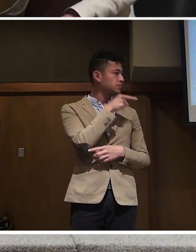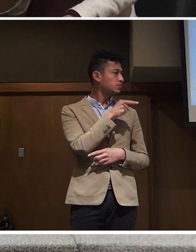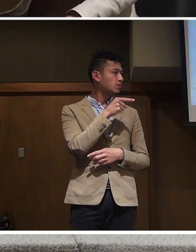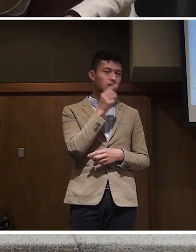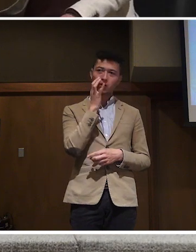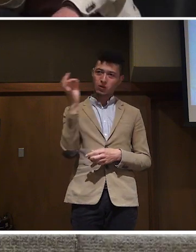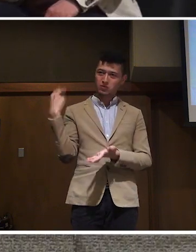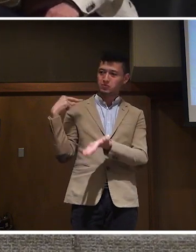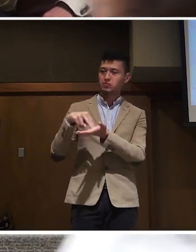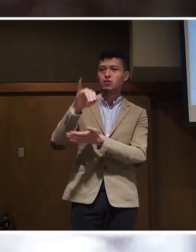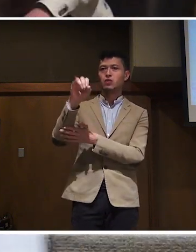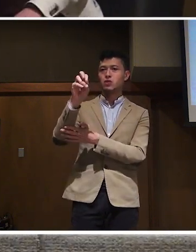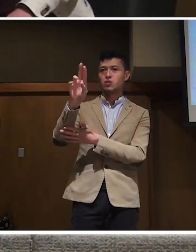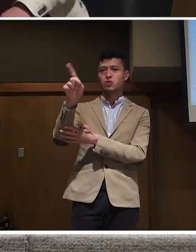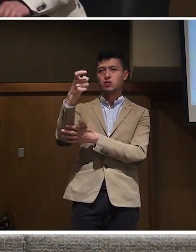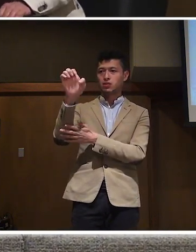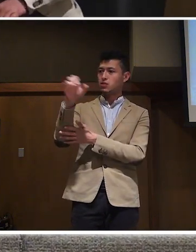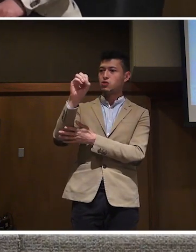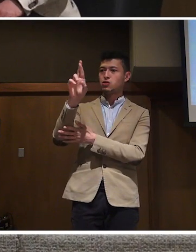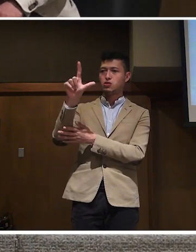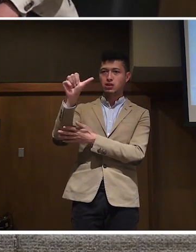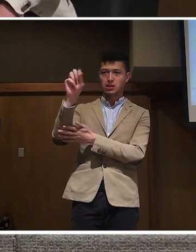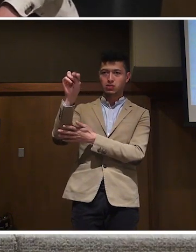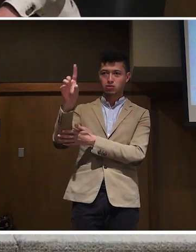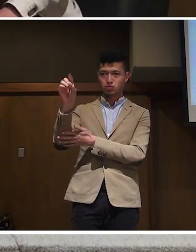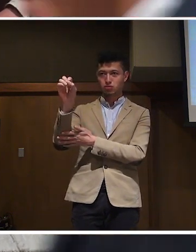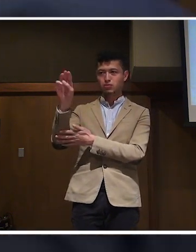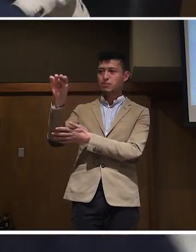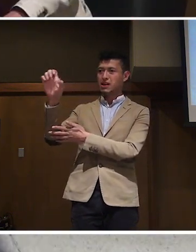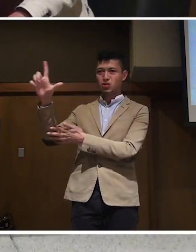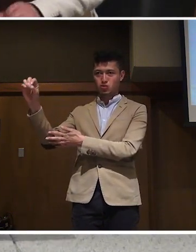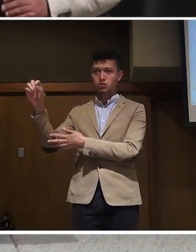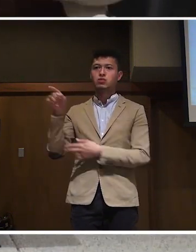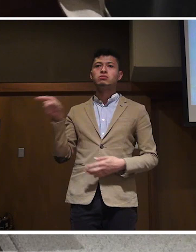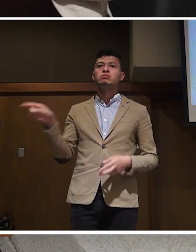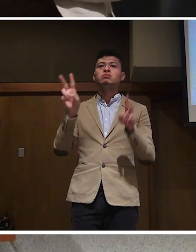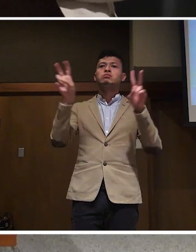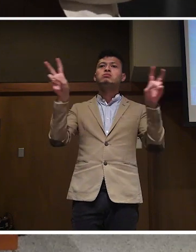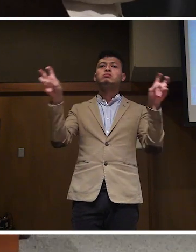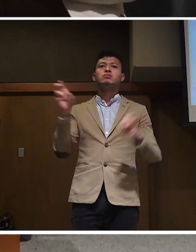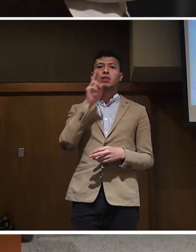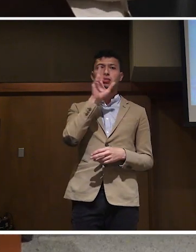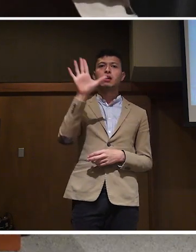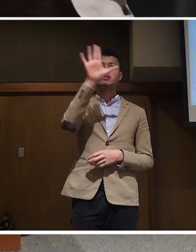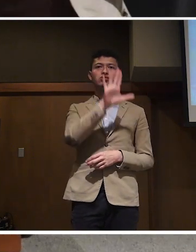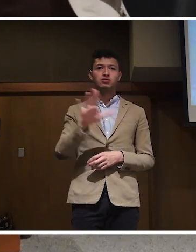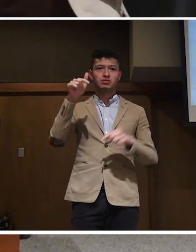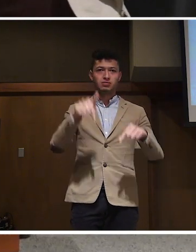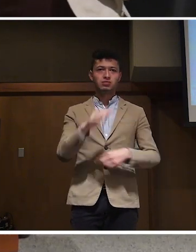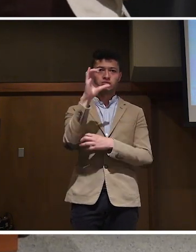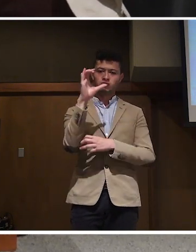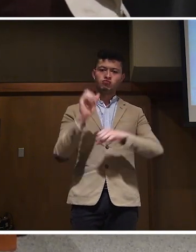tema Bibliotecas y Formación de Nación como apoyo a la